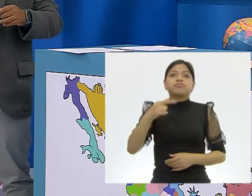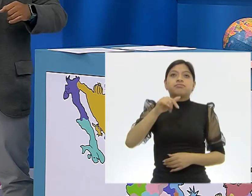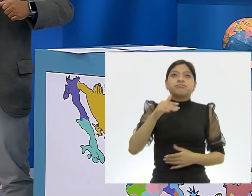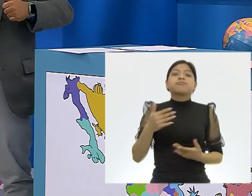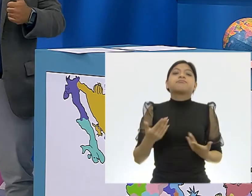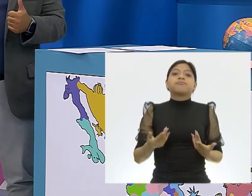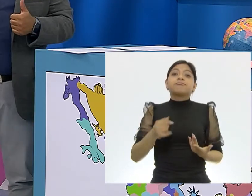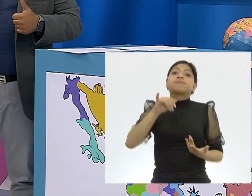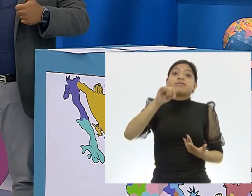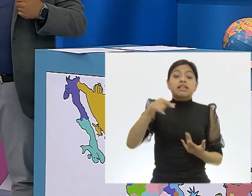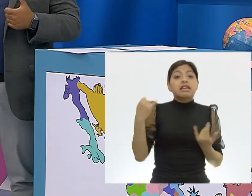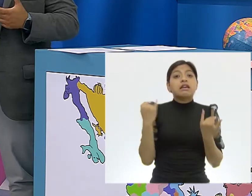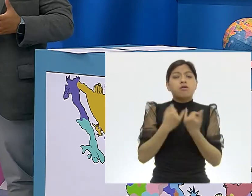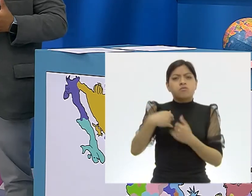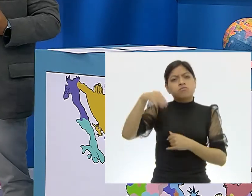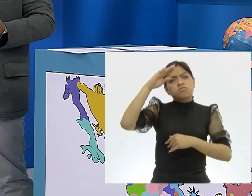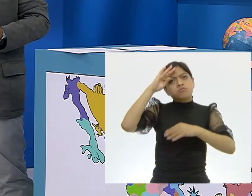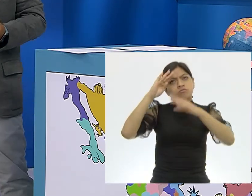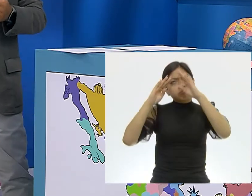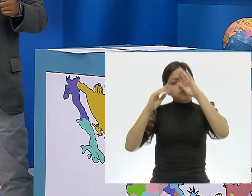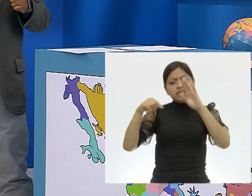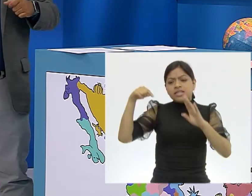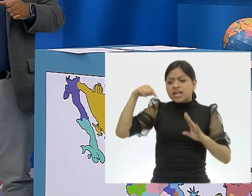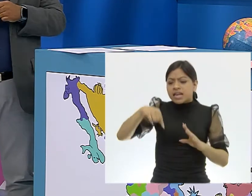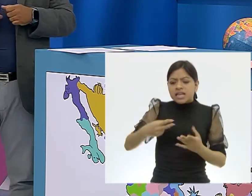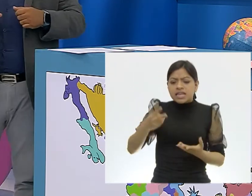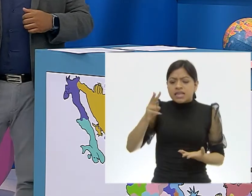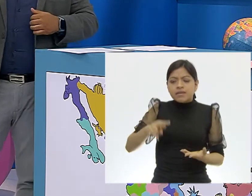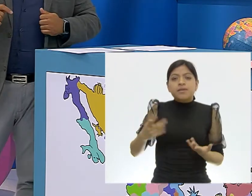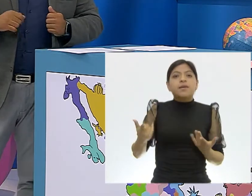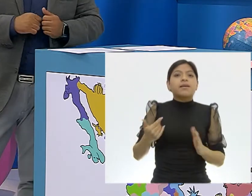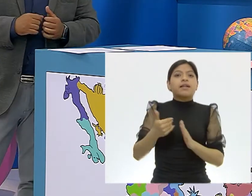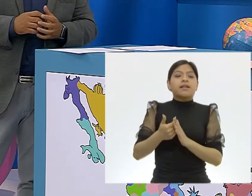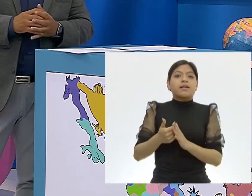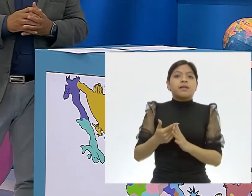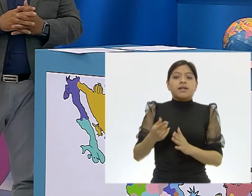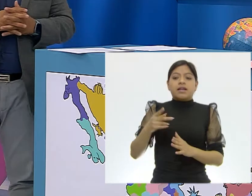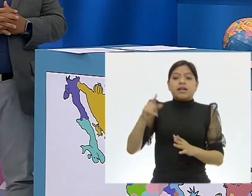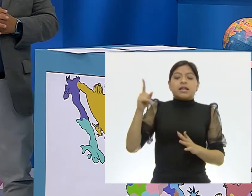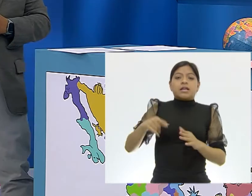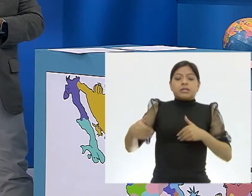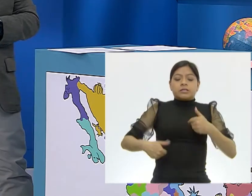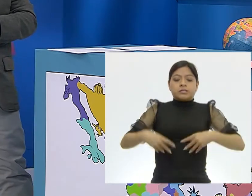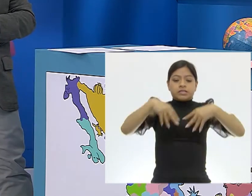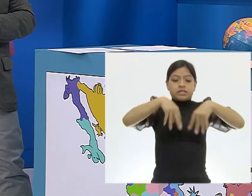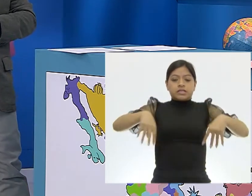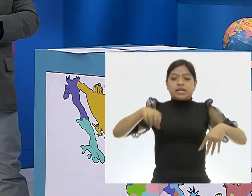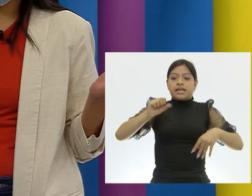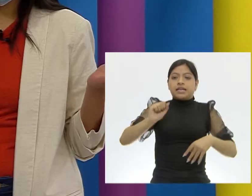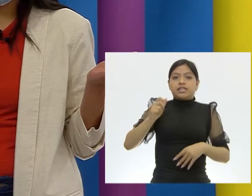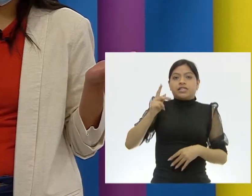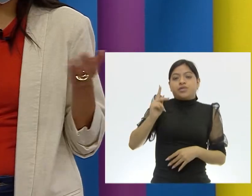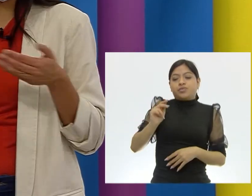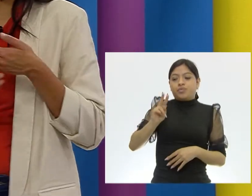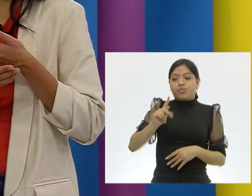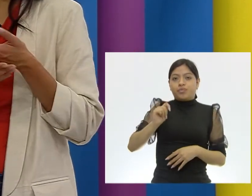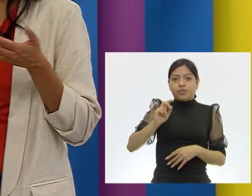a reflexionar, a analizar la realidad, como nuestros compañeros de la obra de Sputnik. No sé si te acuerdas. Me